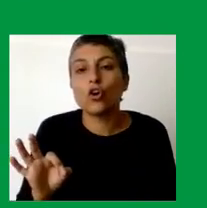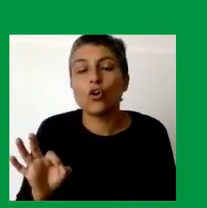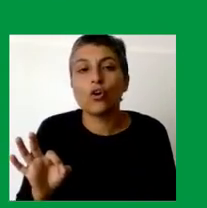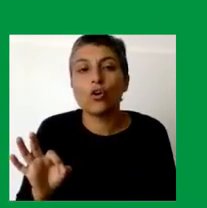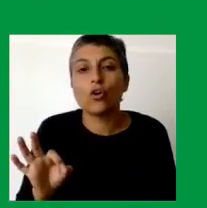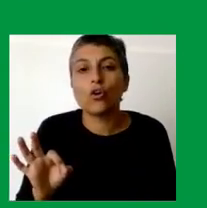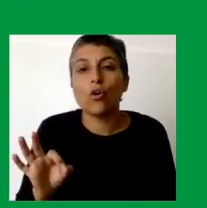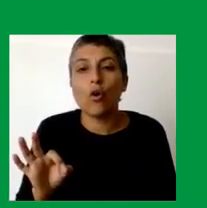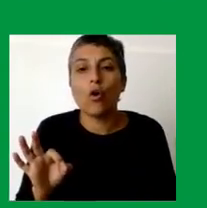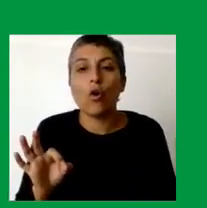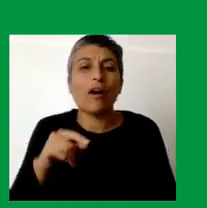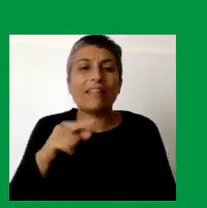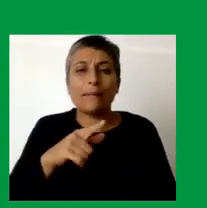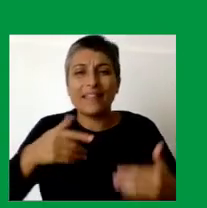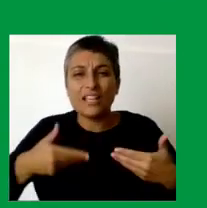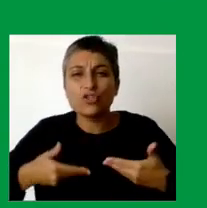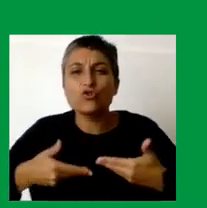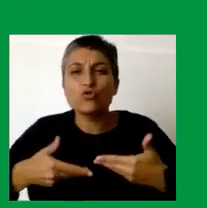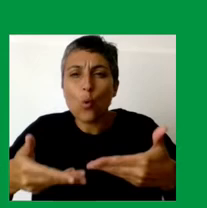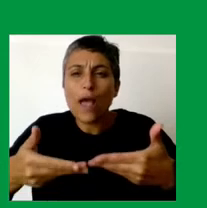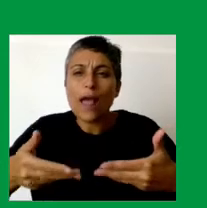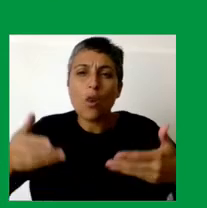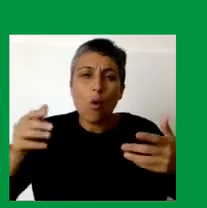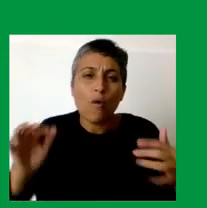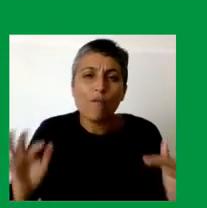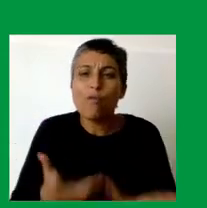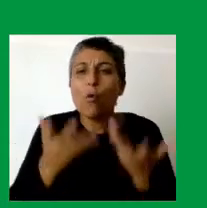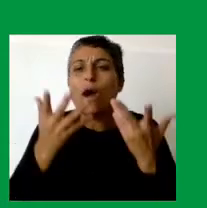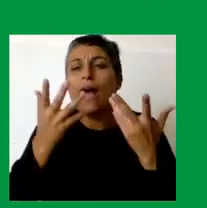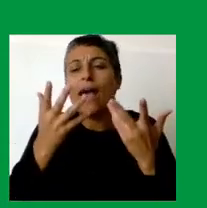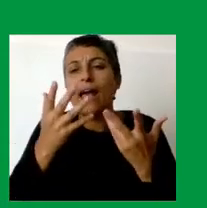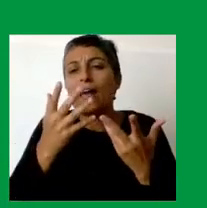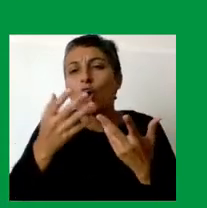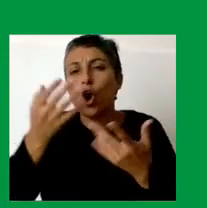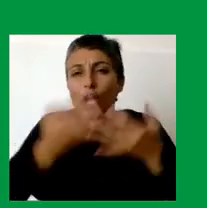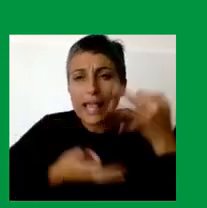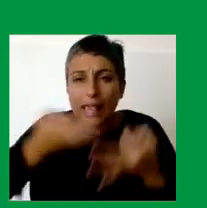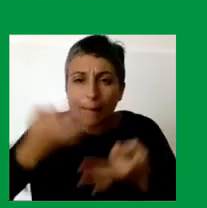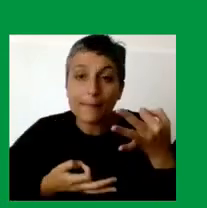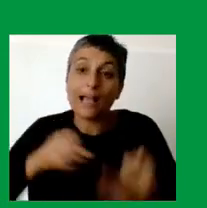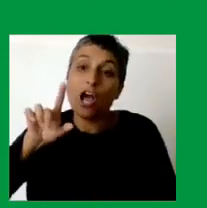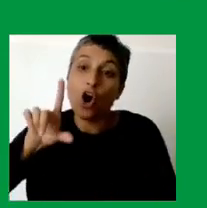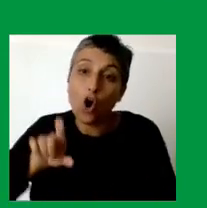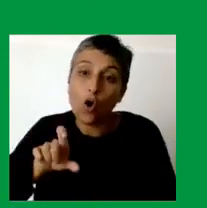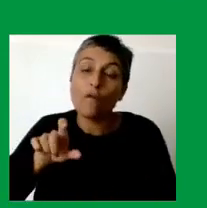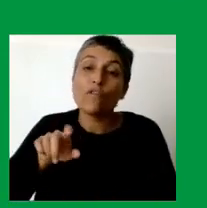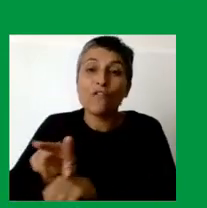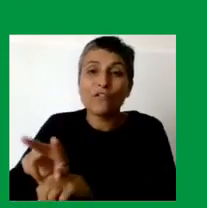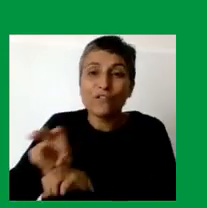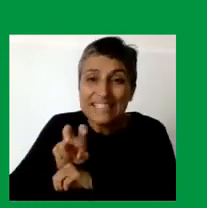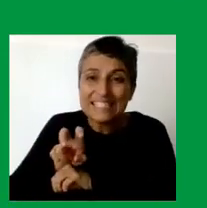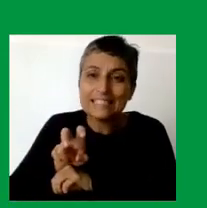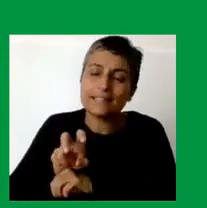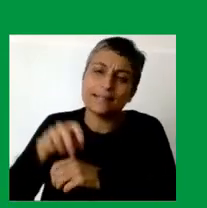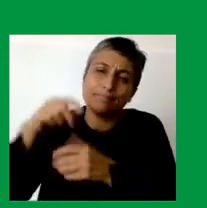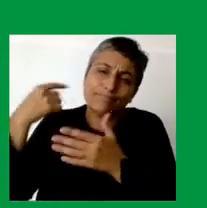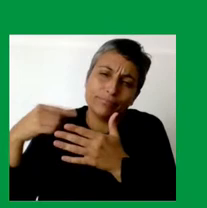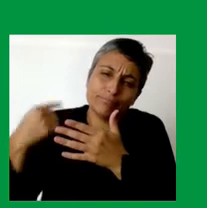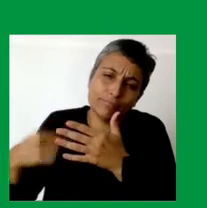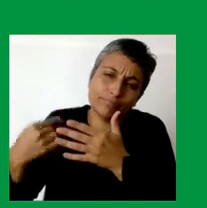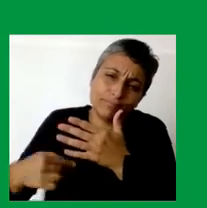involucran manejos del fuego, de suelos, edafología, biología, química, por supuesto, física. Digo, puedo extenderme